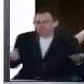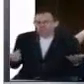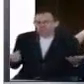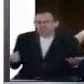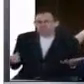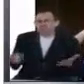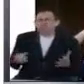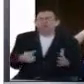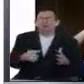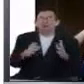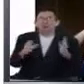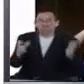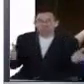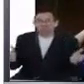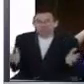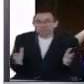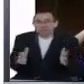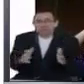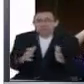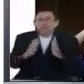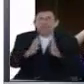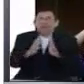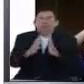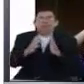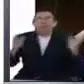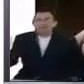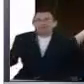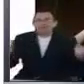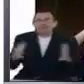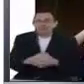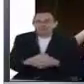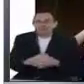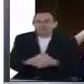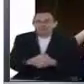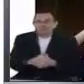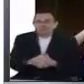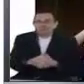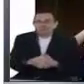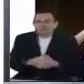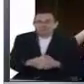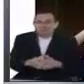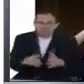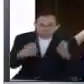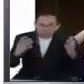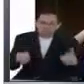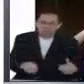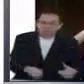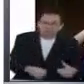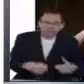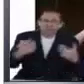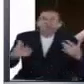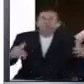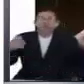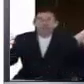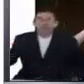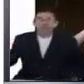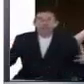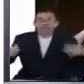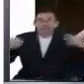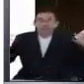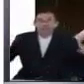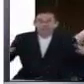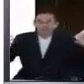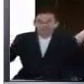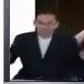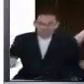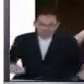persona. Necesitamos que, como esto es espiritual, que no hay ninguna clase de distracción. Entonces esto es importante. Entonces ustedes cuando hagan liberaciones,